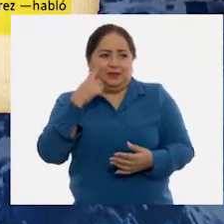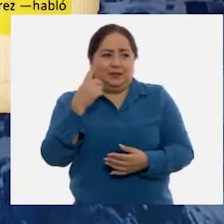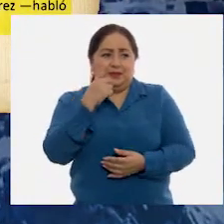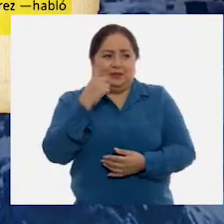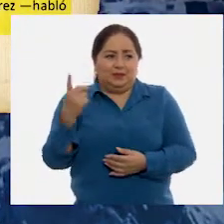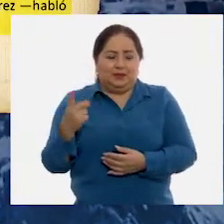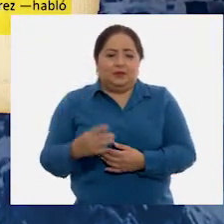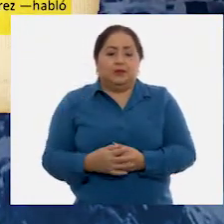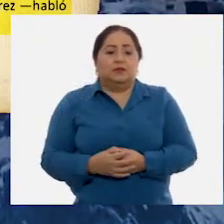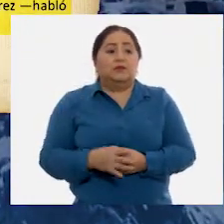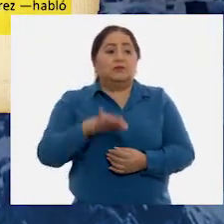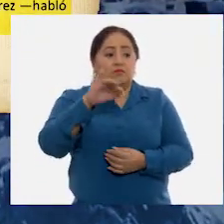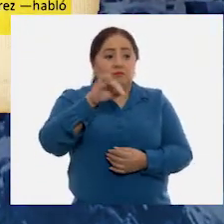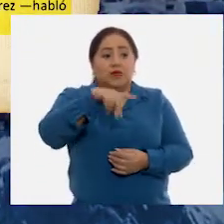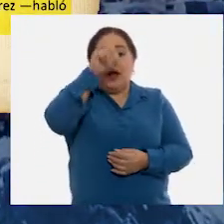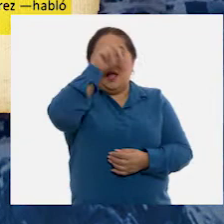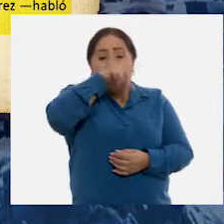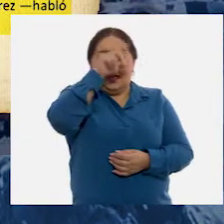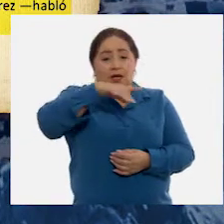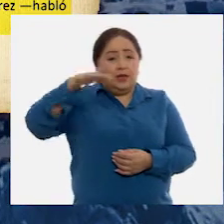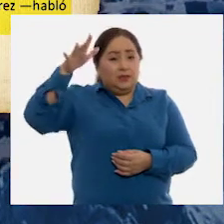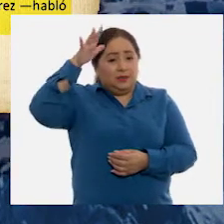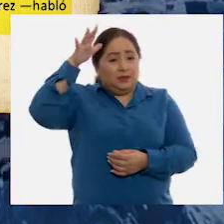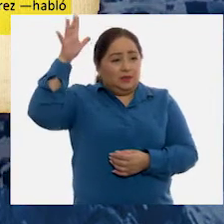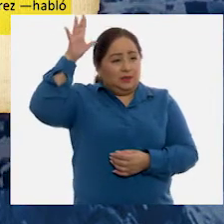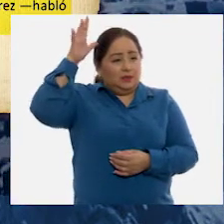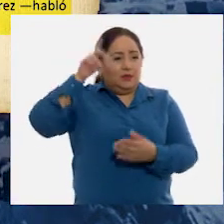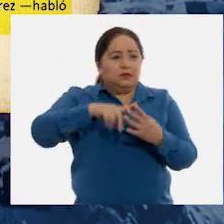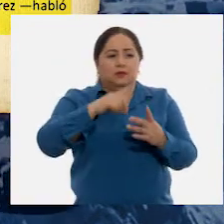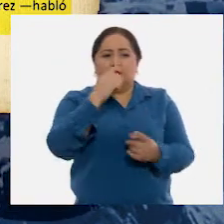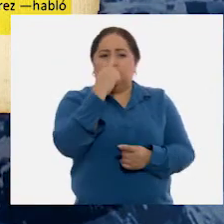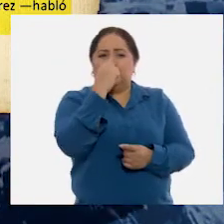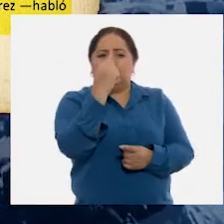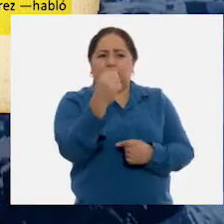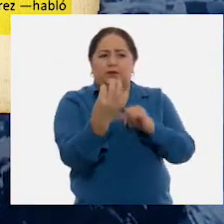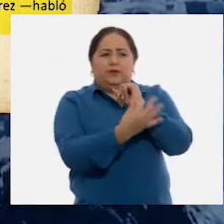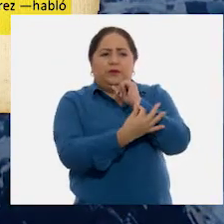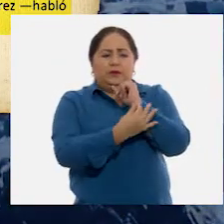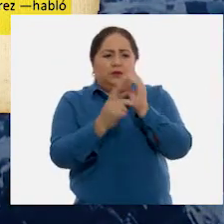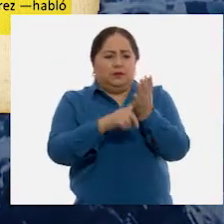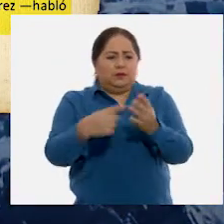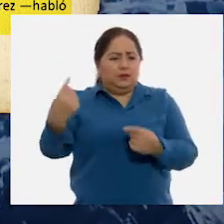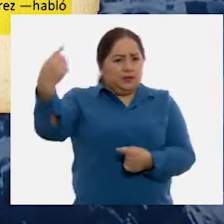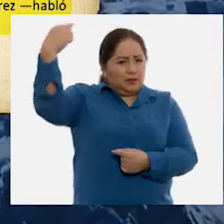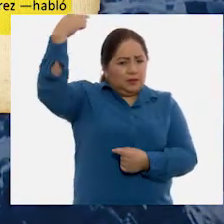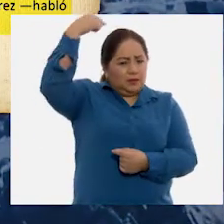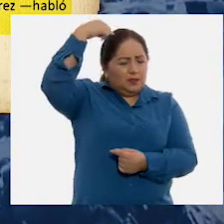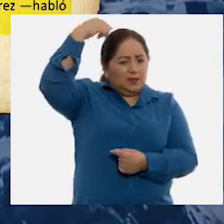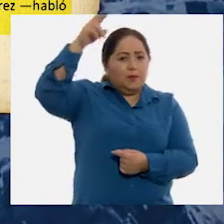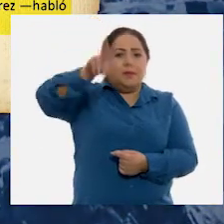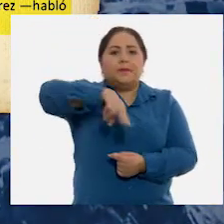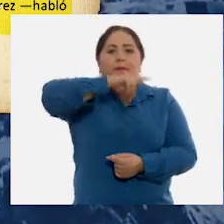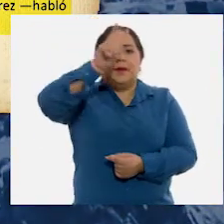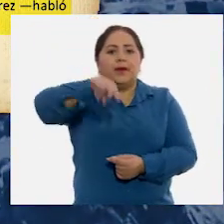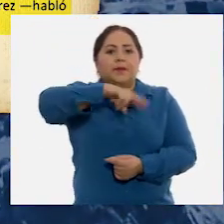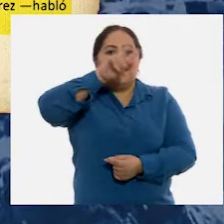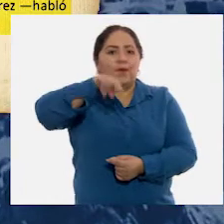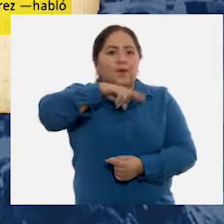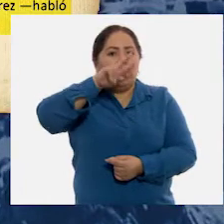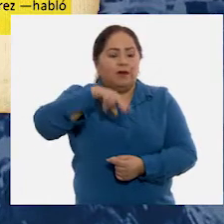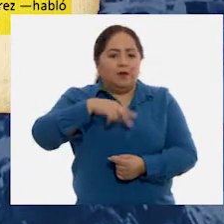Sí, el águila azteca que ha clavado su pico de acero sobre la cabeza de la víbora Victoriano